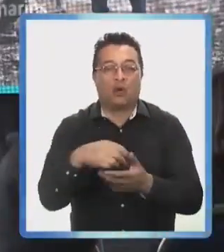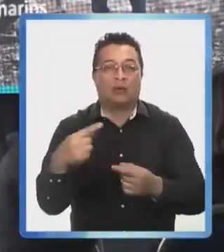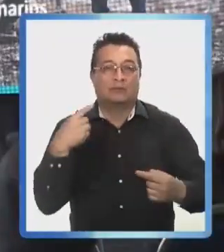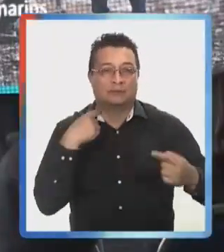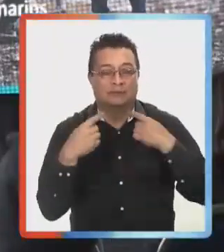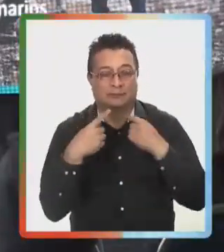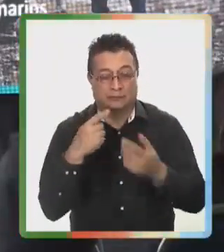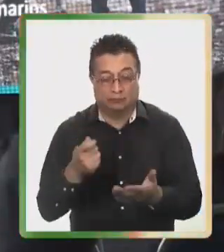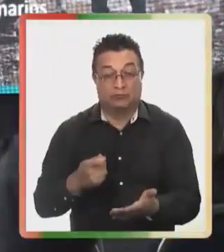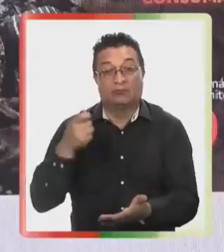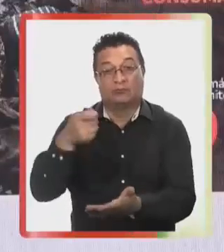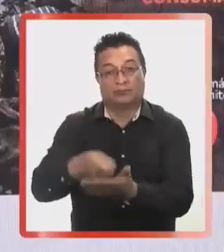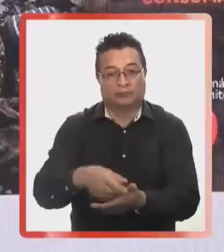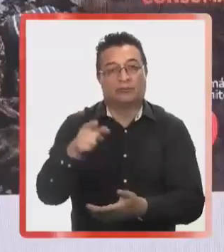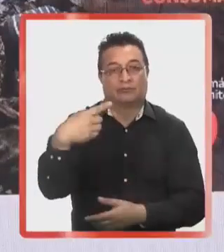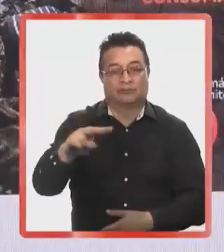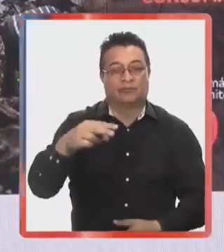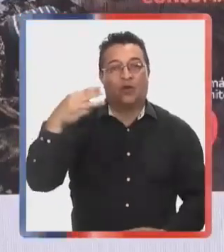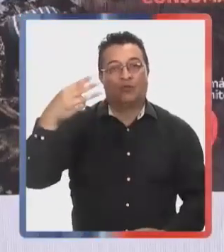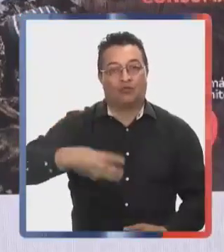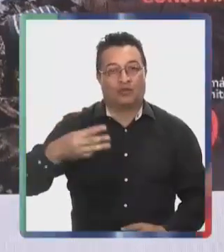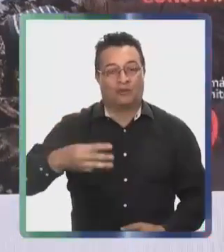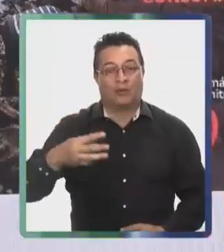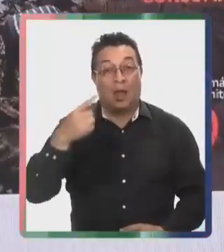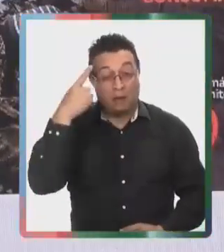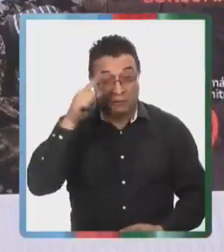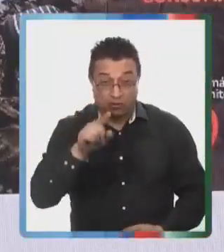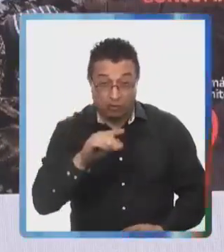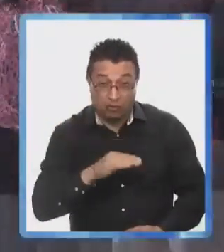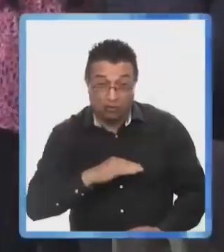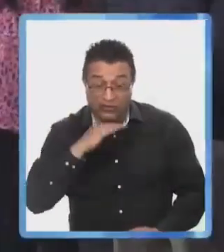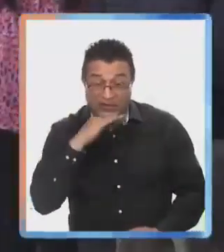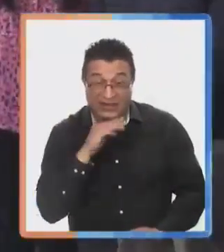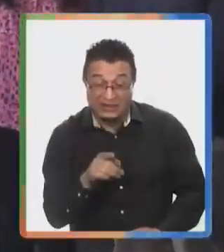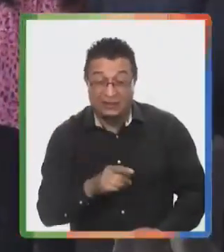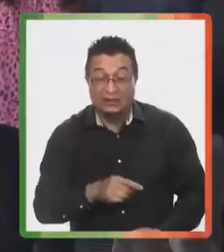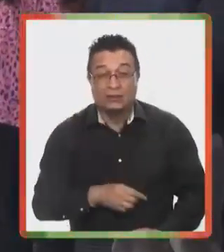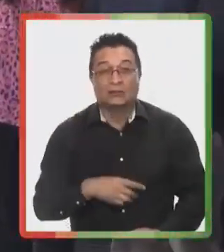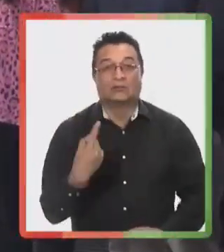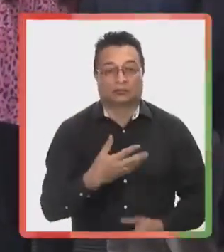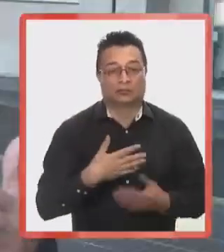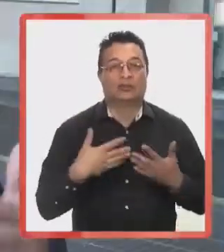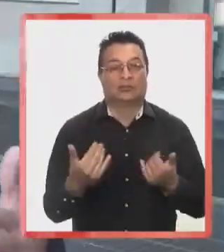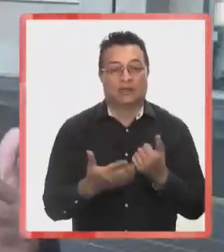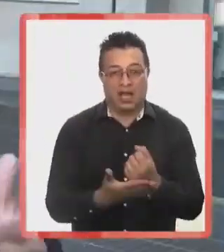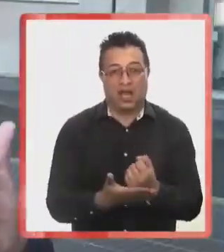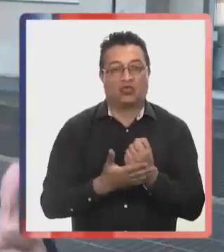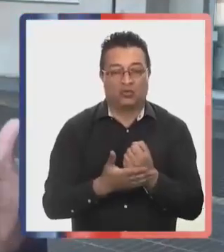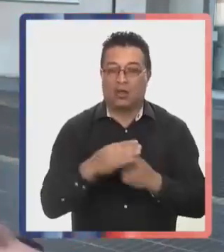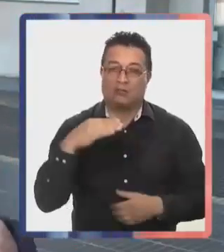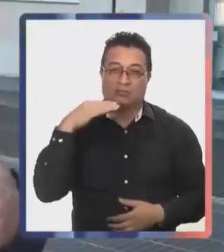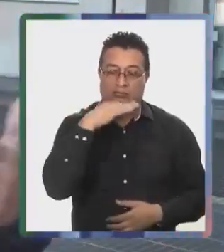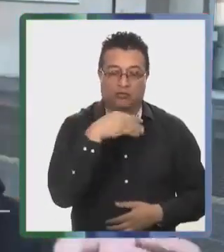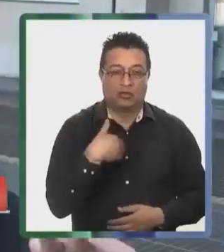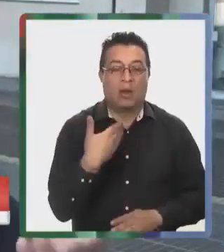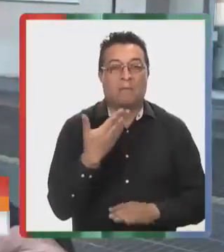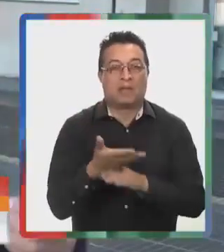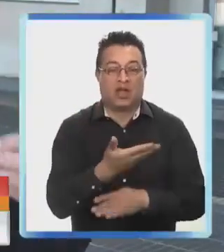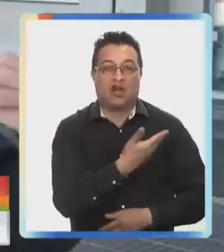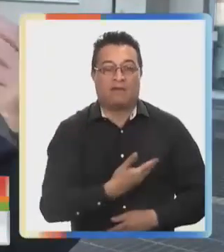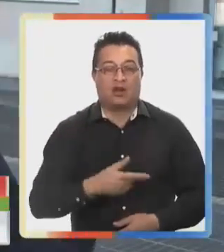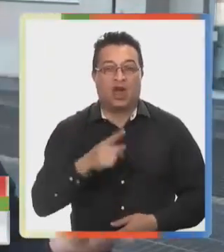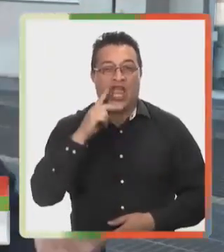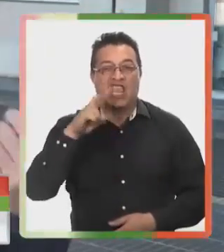afectadas, dinero que llegaría a los municipios. ¿Pero será suficiente? Necesitamos que las ayudas lleguen a tiempo. Yo le pido al